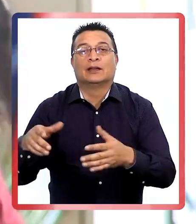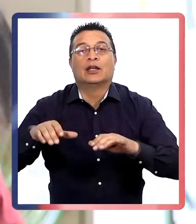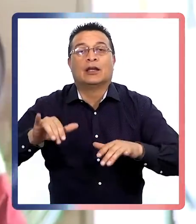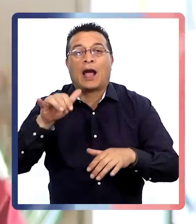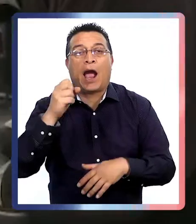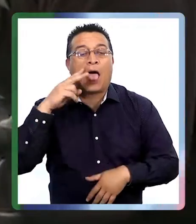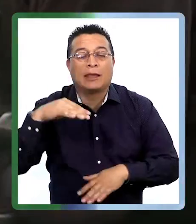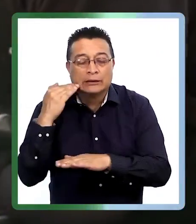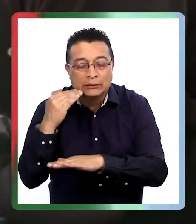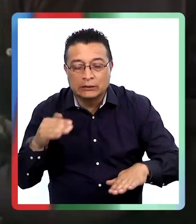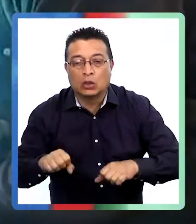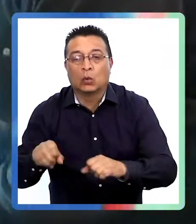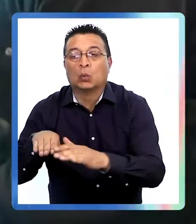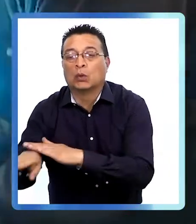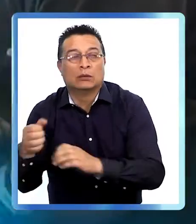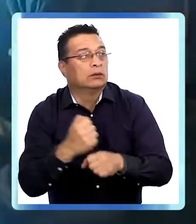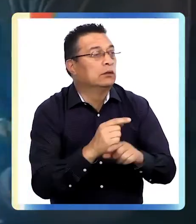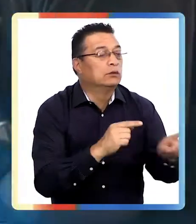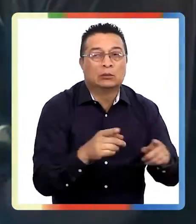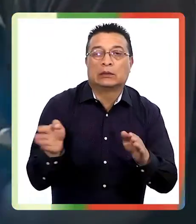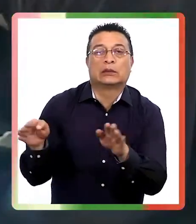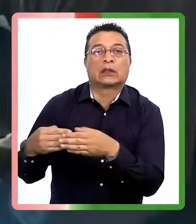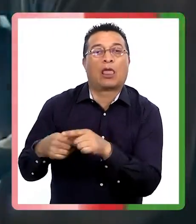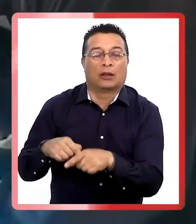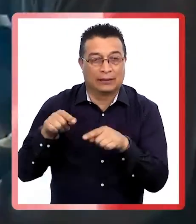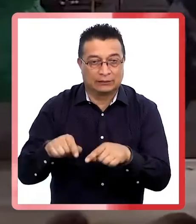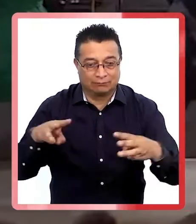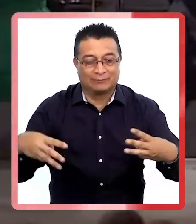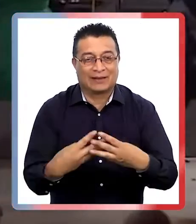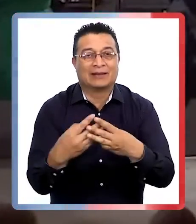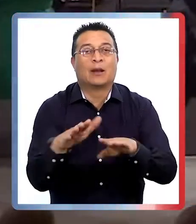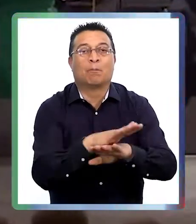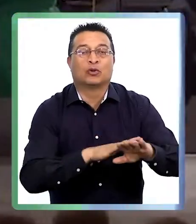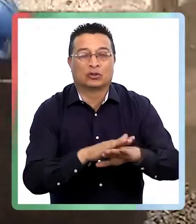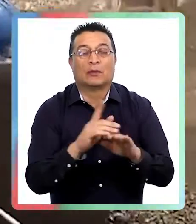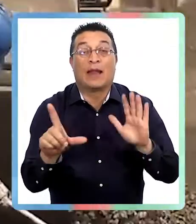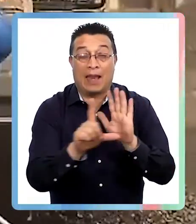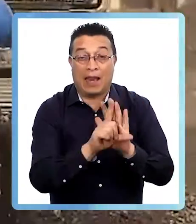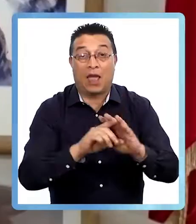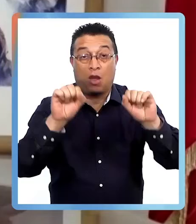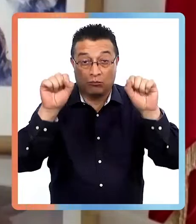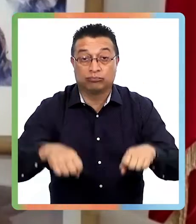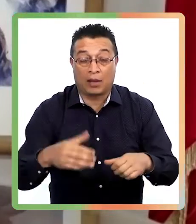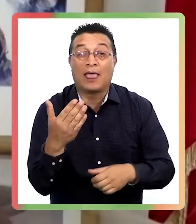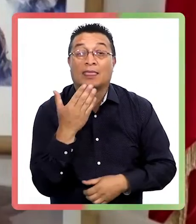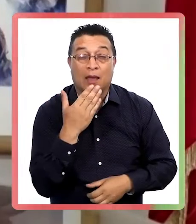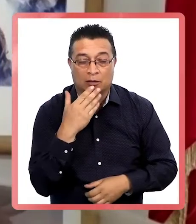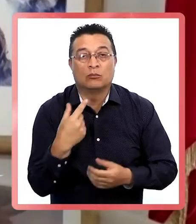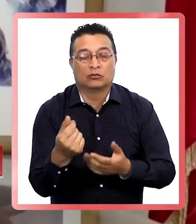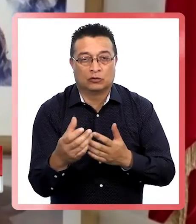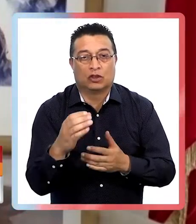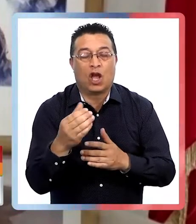guarderías infantiles, los lugares donde podía llevarse ese menor de 2 años. Esa fue la red de protección. Aprobamos además la ley que permite en